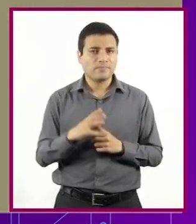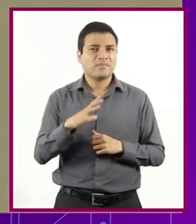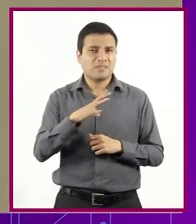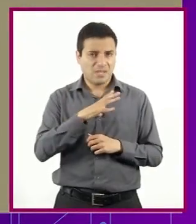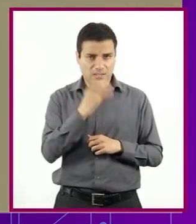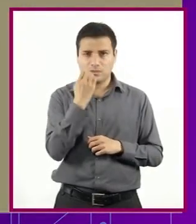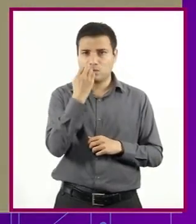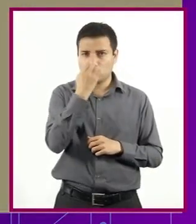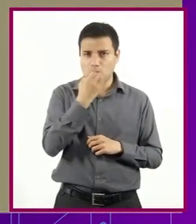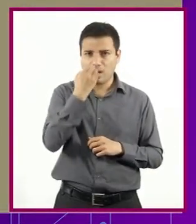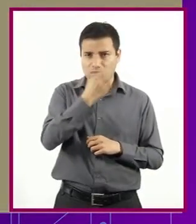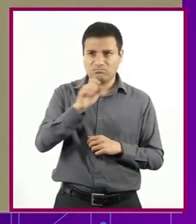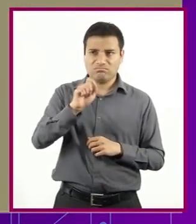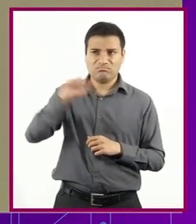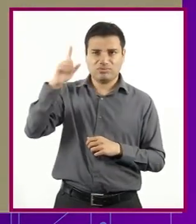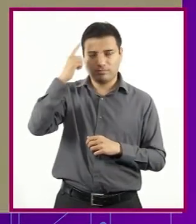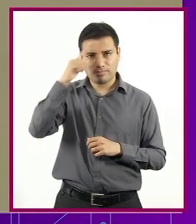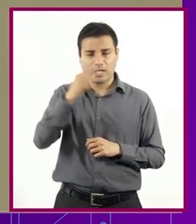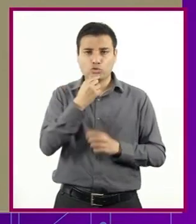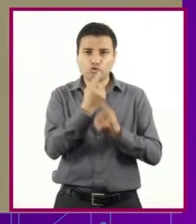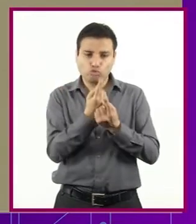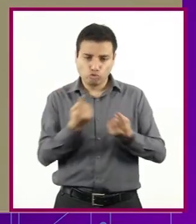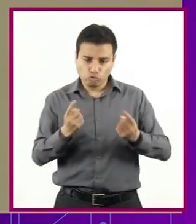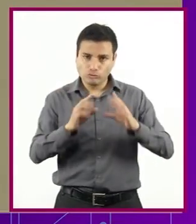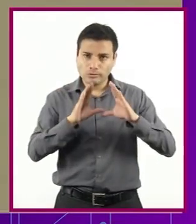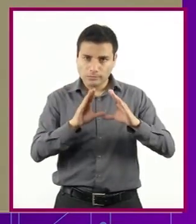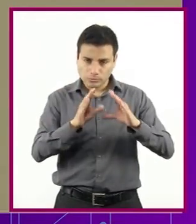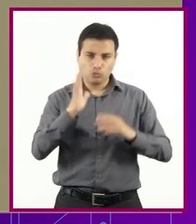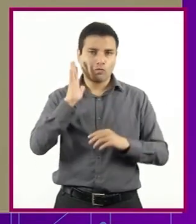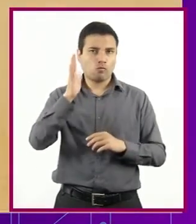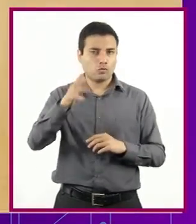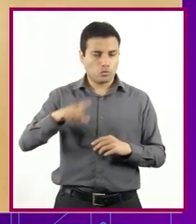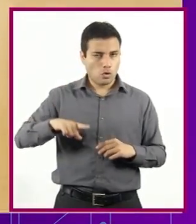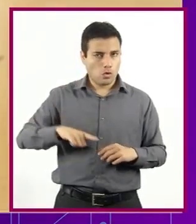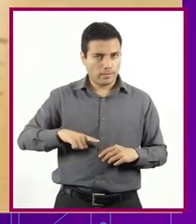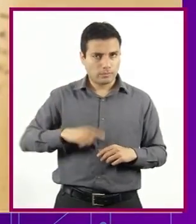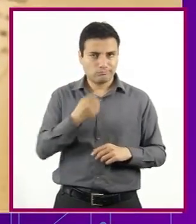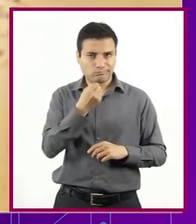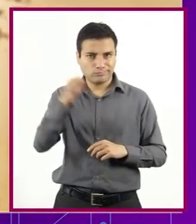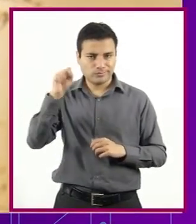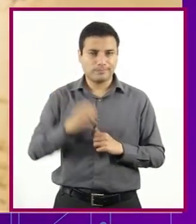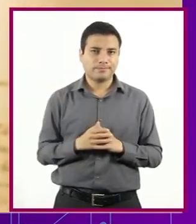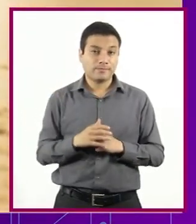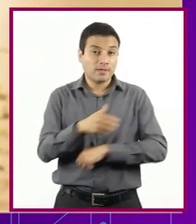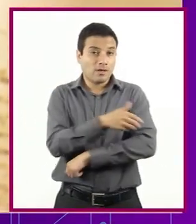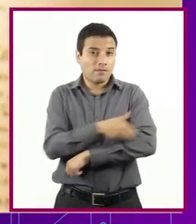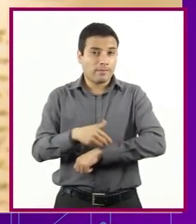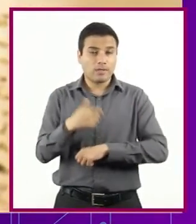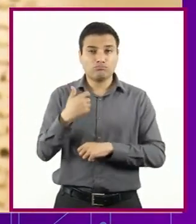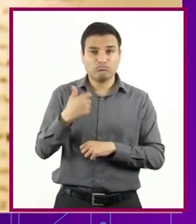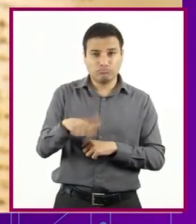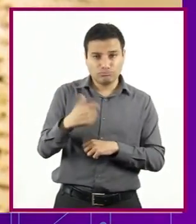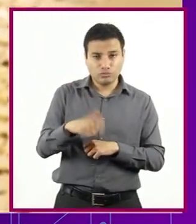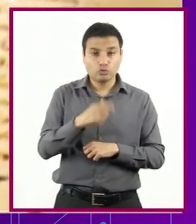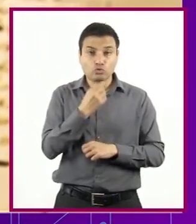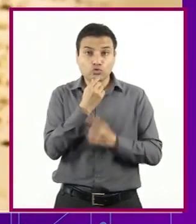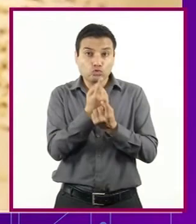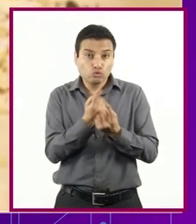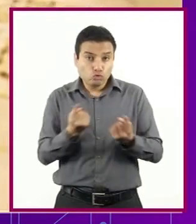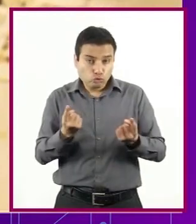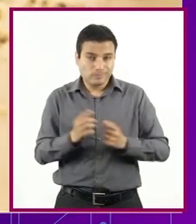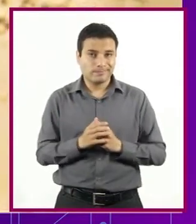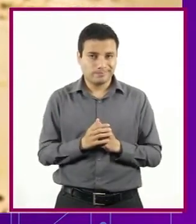instituciones especializadas para la formación de sus futuros gobernantes. Los hijos de los nobles aztecas, conocidos también como